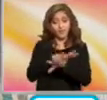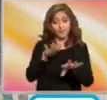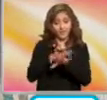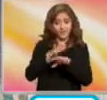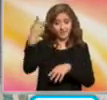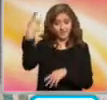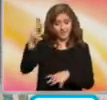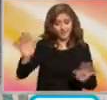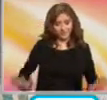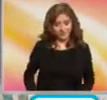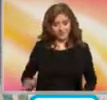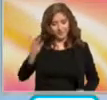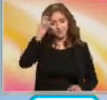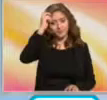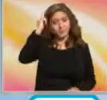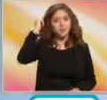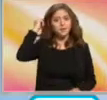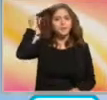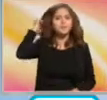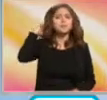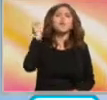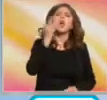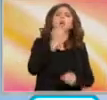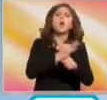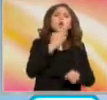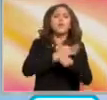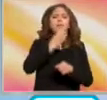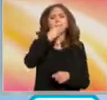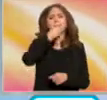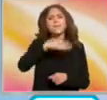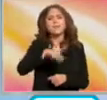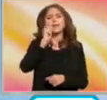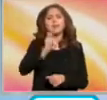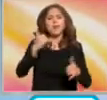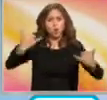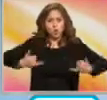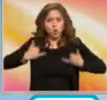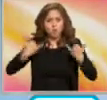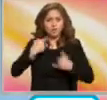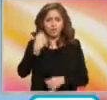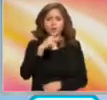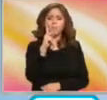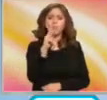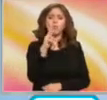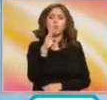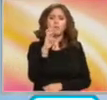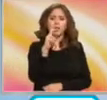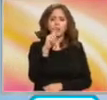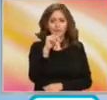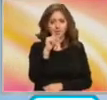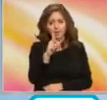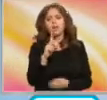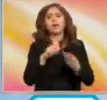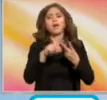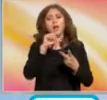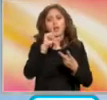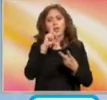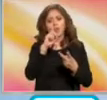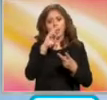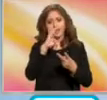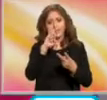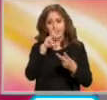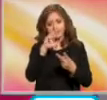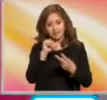Pero bueno, fíjate que qué padre que podamos hablar de este tema de la pubertad y la adolescencia. Sí. Oye, pero dinos antes que cualquier otro, ¿qué no es lo mismo